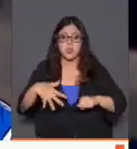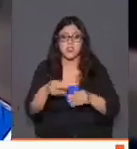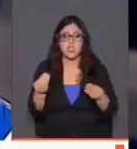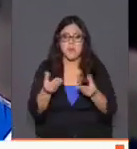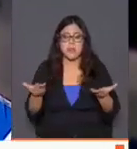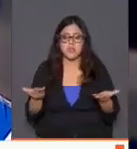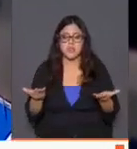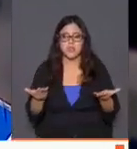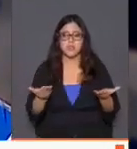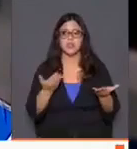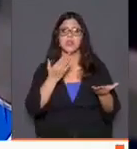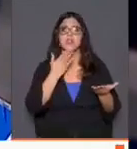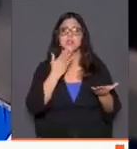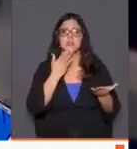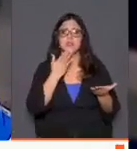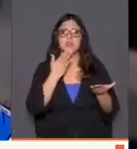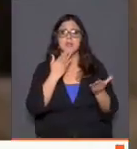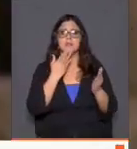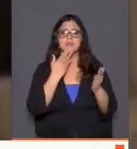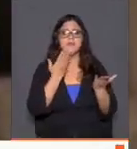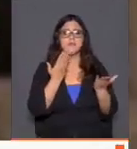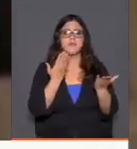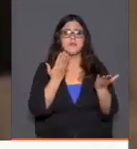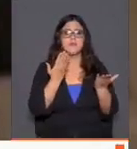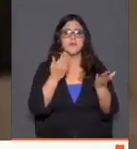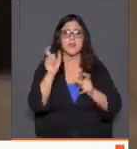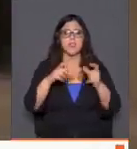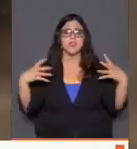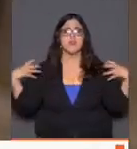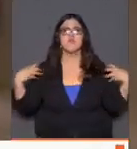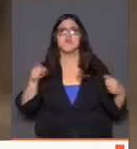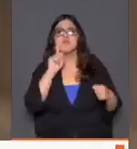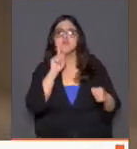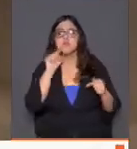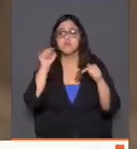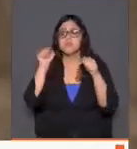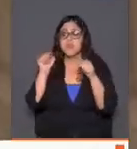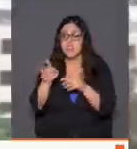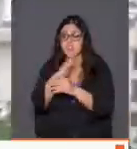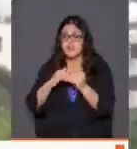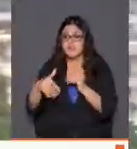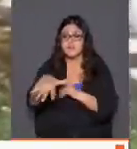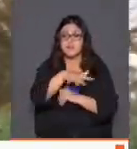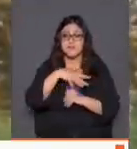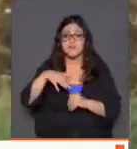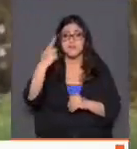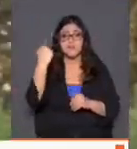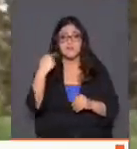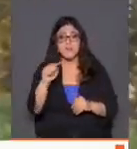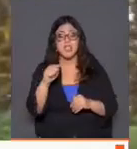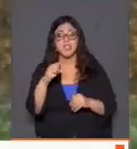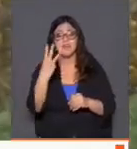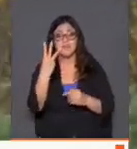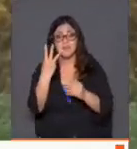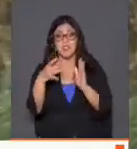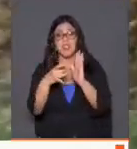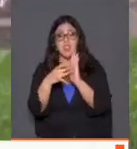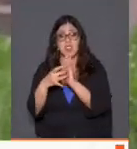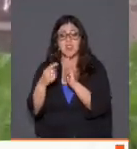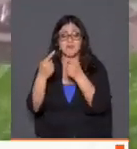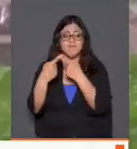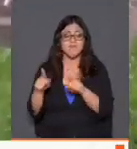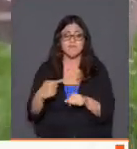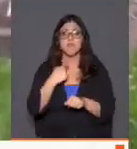también la identidad de los autores del mismo. Pareciera que se trata de un mismo hecho, sin embargo corresponde a tres delitos distintos que